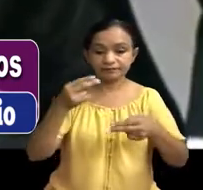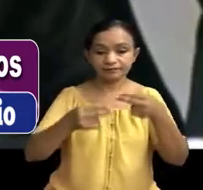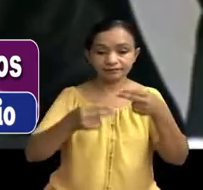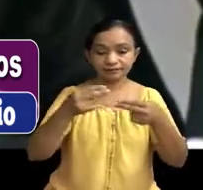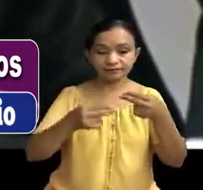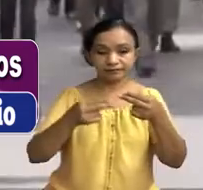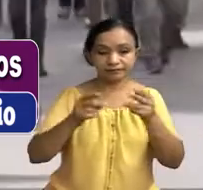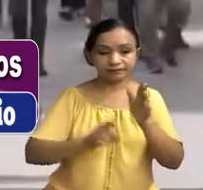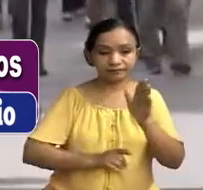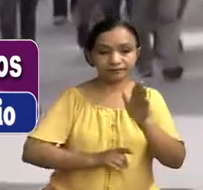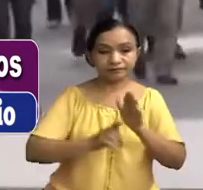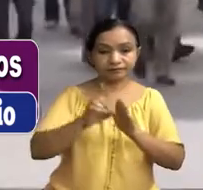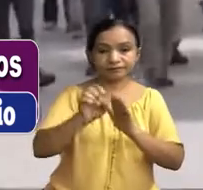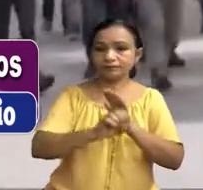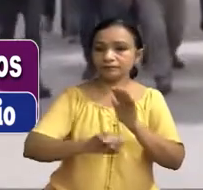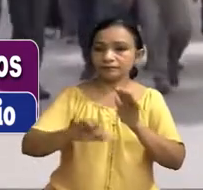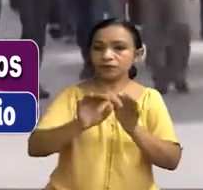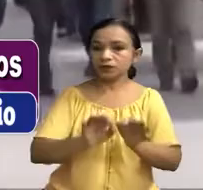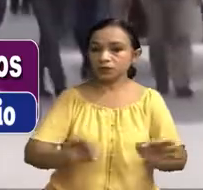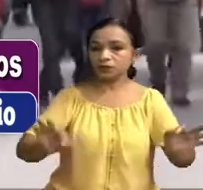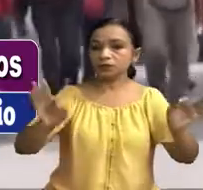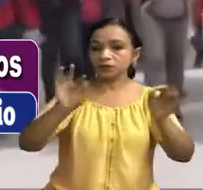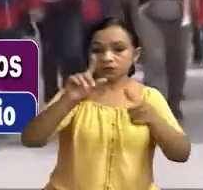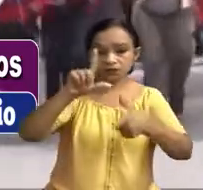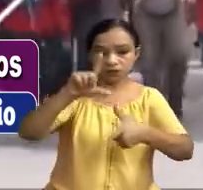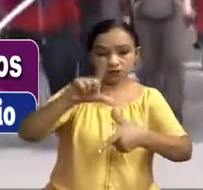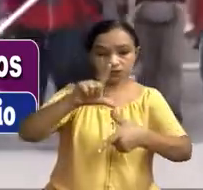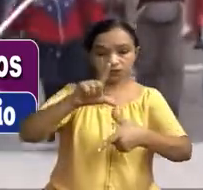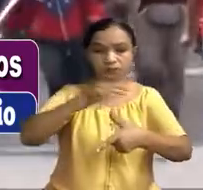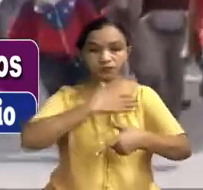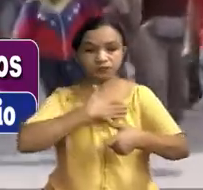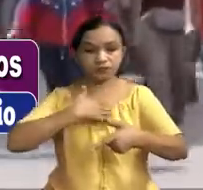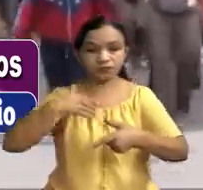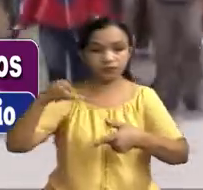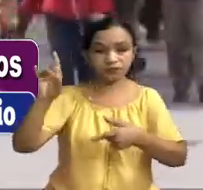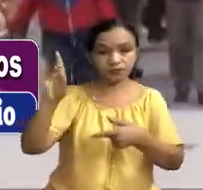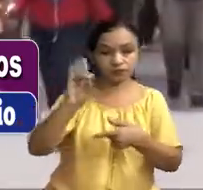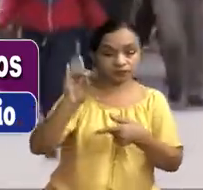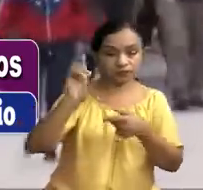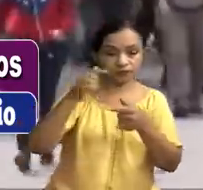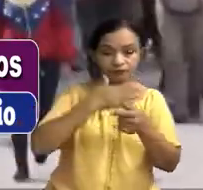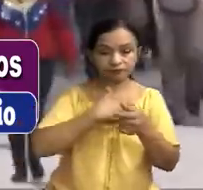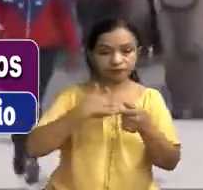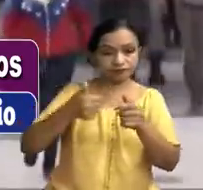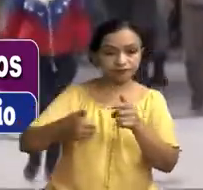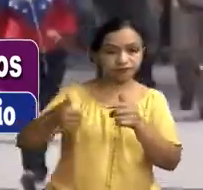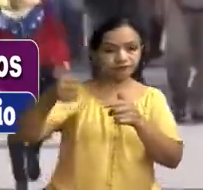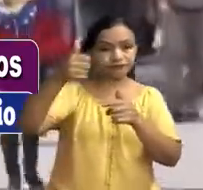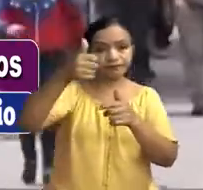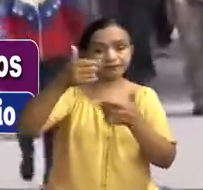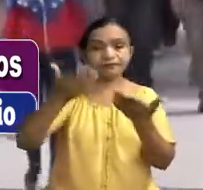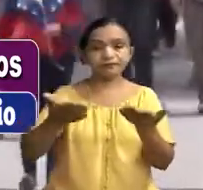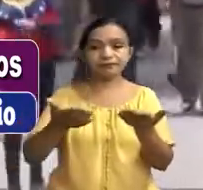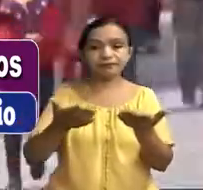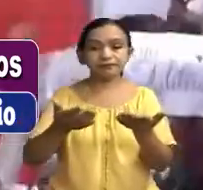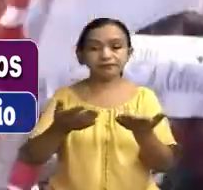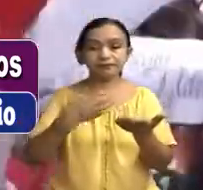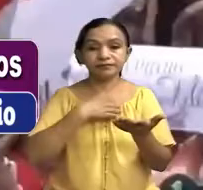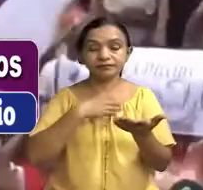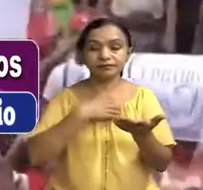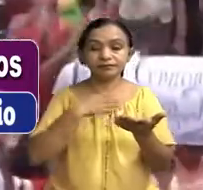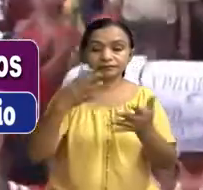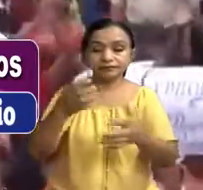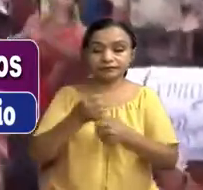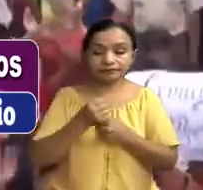de desarrollo social importante. Más alto de América Latina. Sí. Actualmente. De crecimiento económico. Y una nacionalización de recursos que